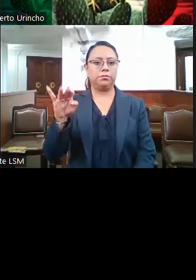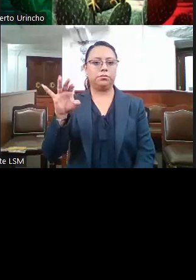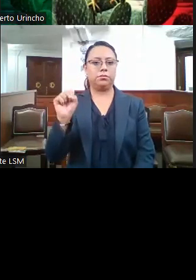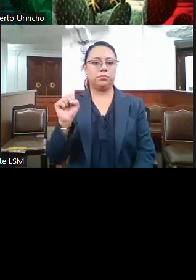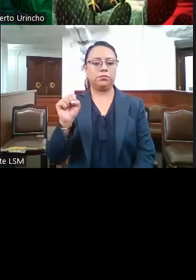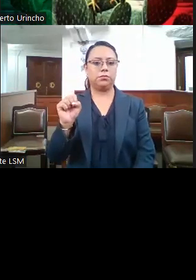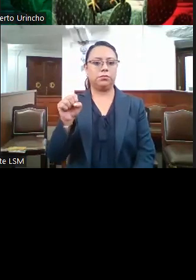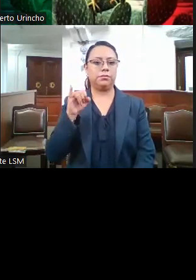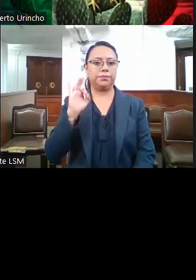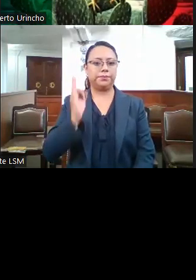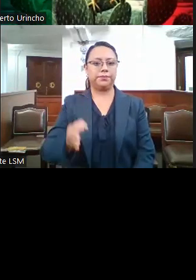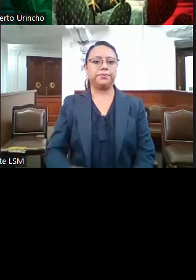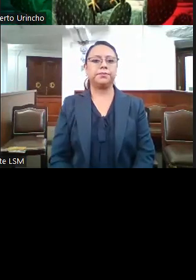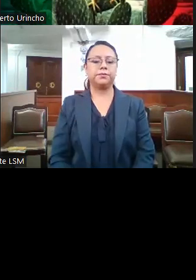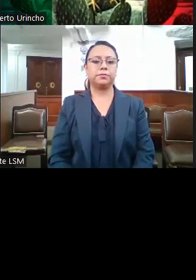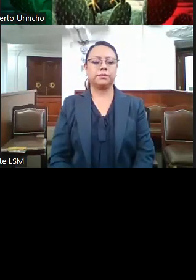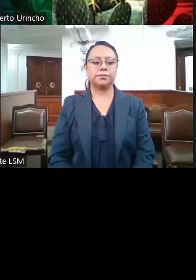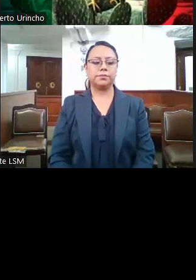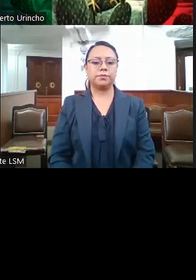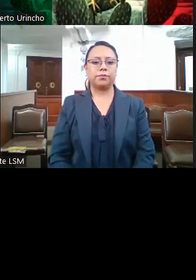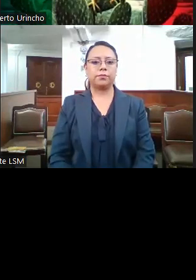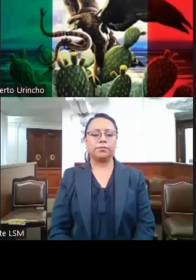Guadalupe Morales, a favor.